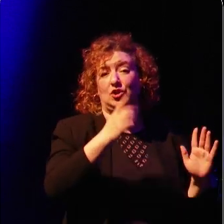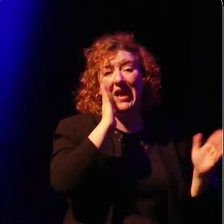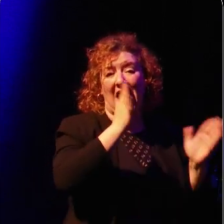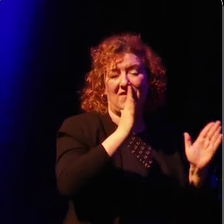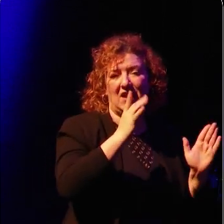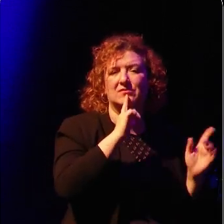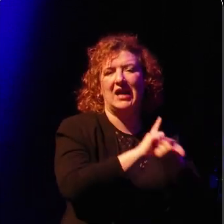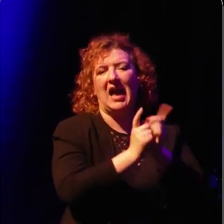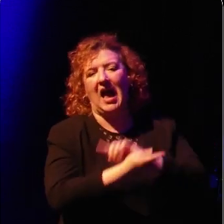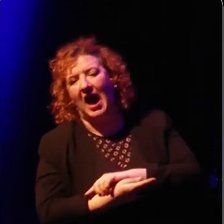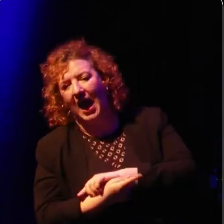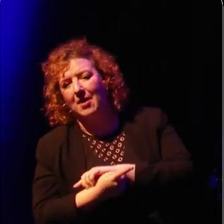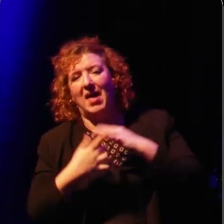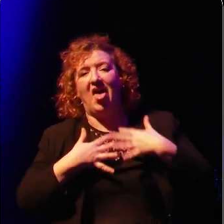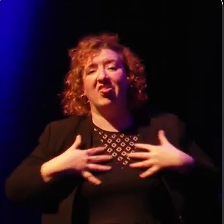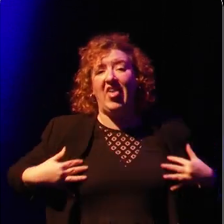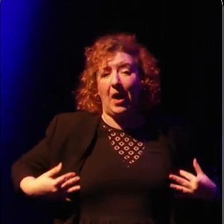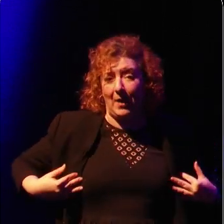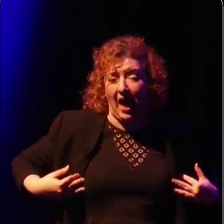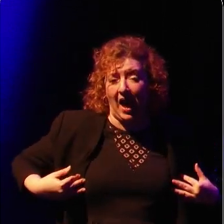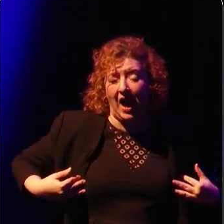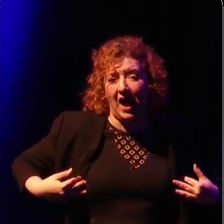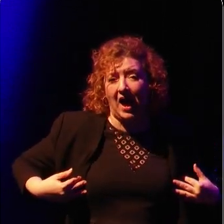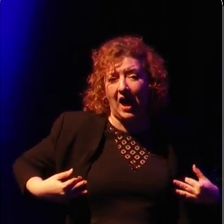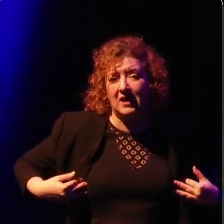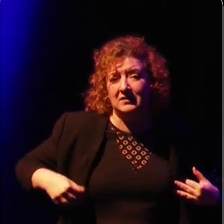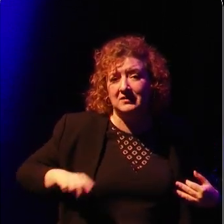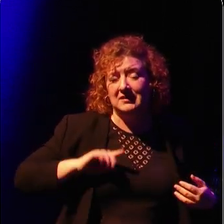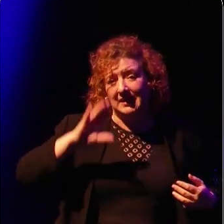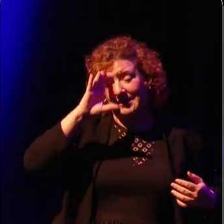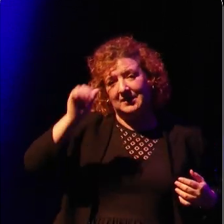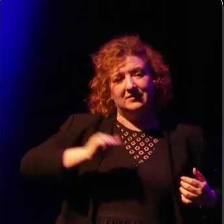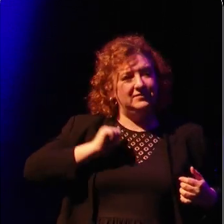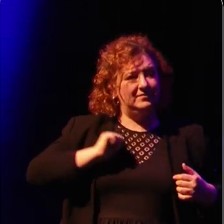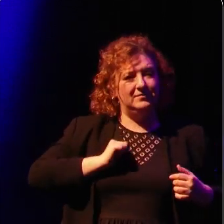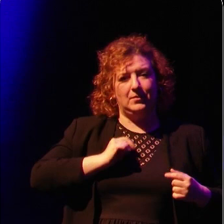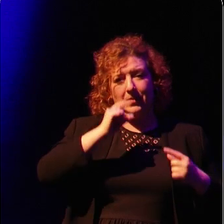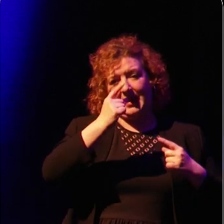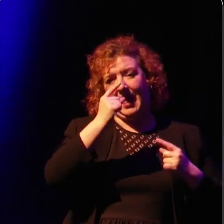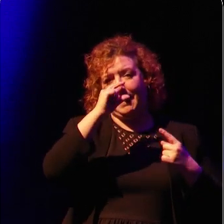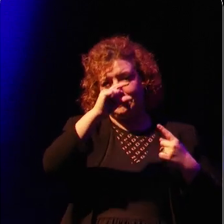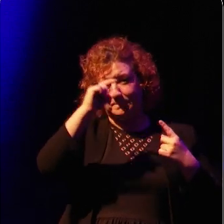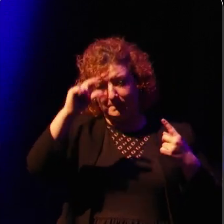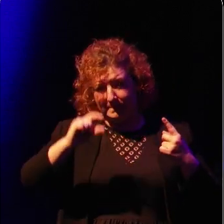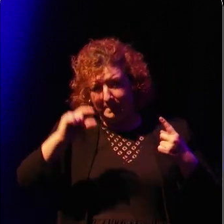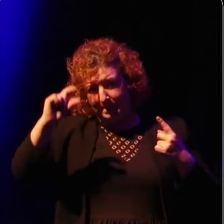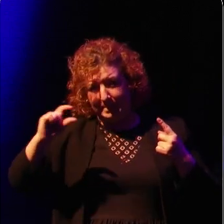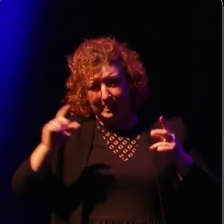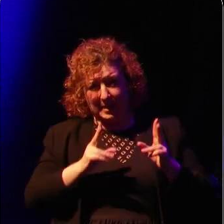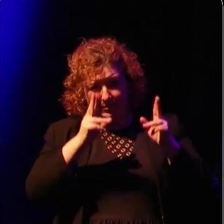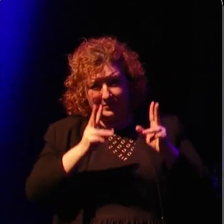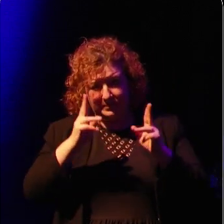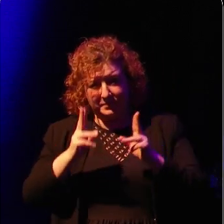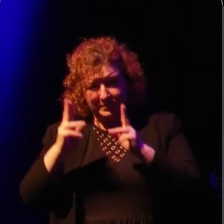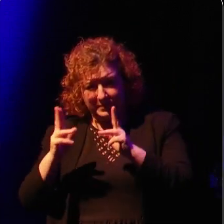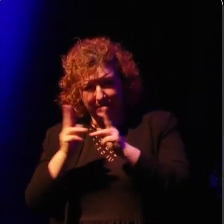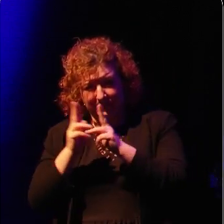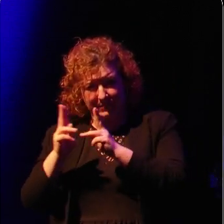caballo, conviértete en una cebra con inteligencia artificial frame a frame.